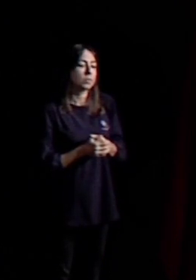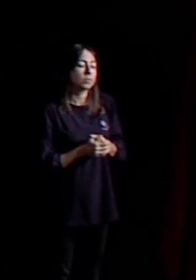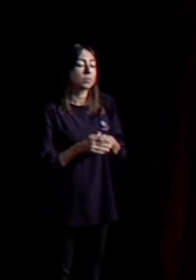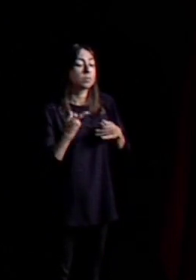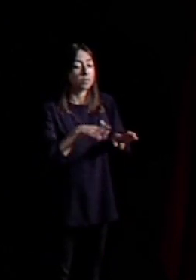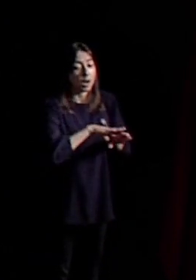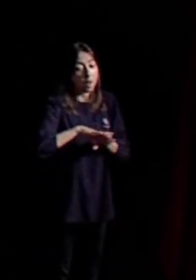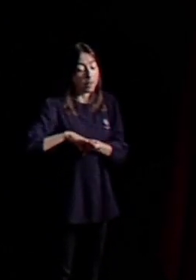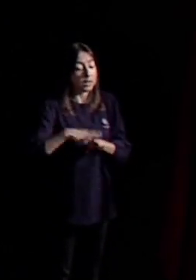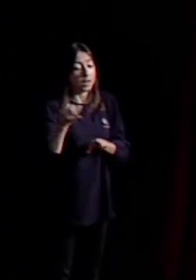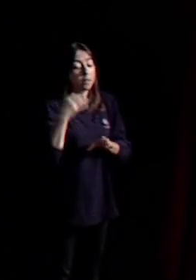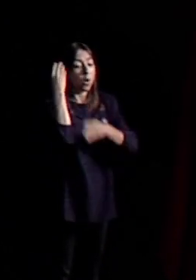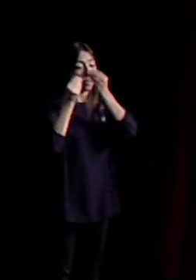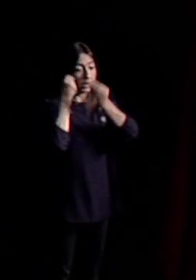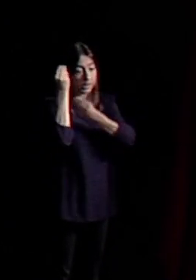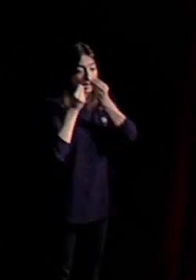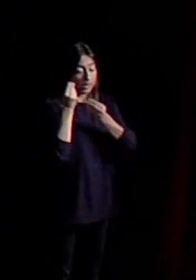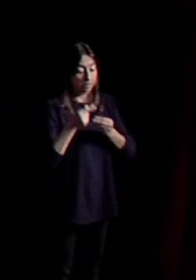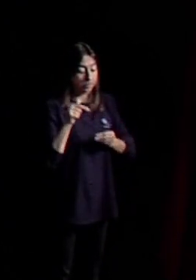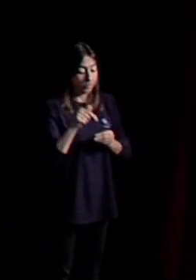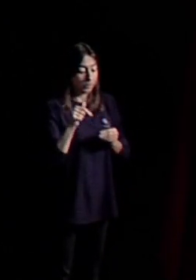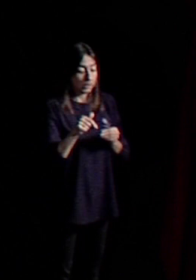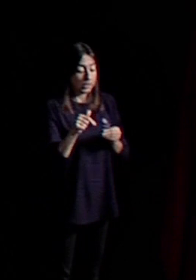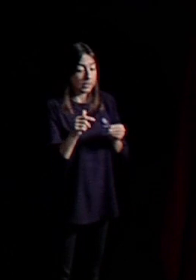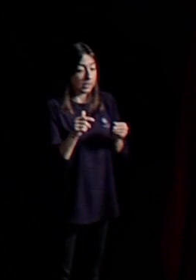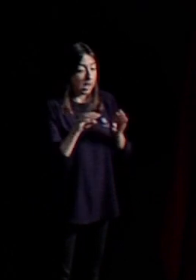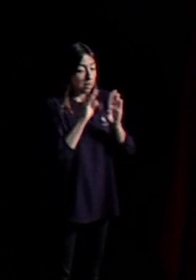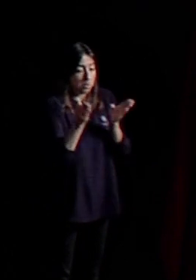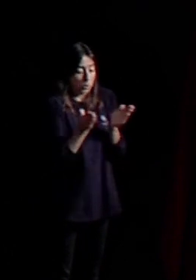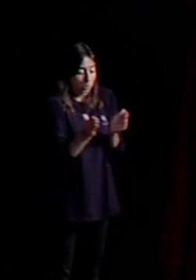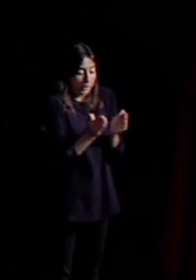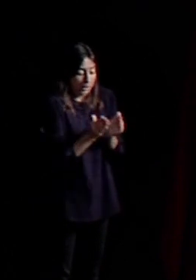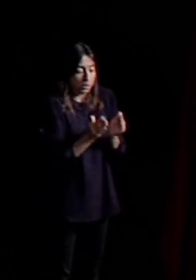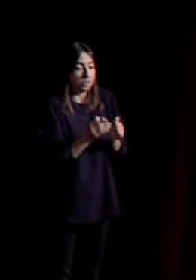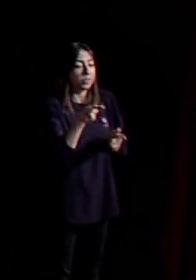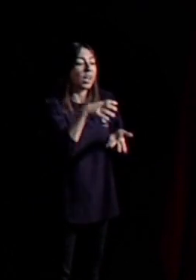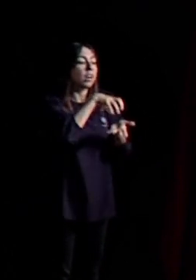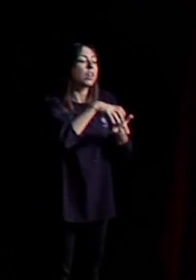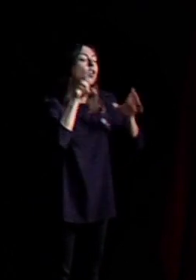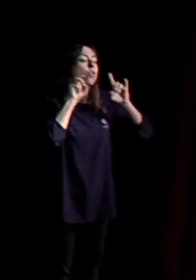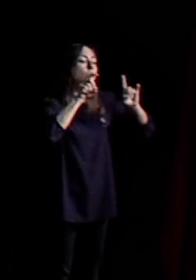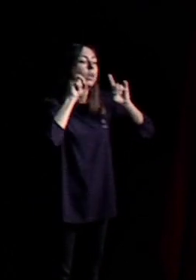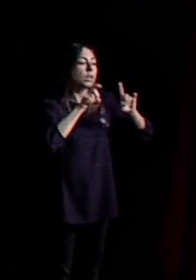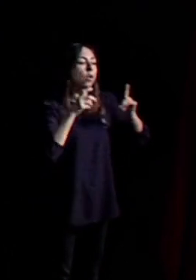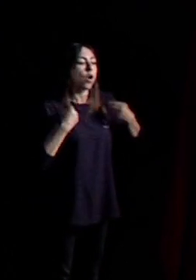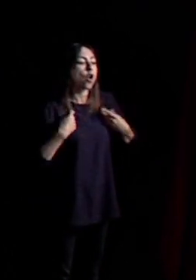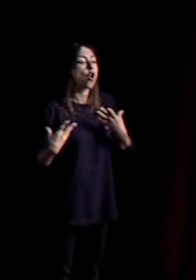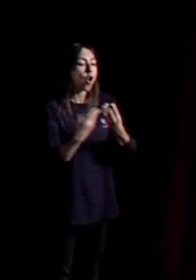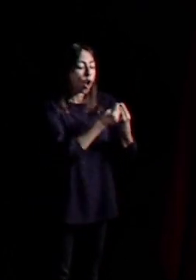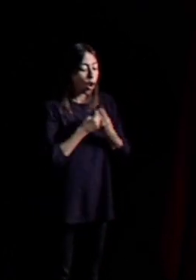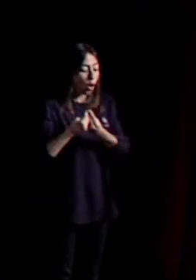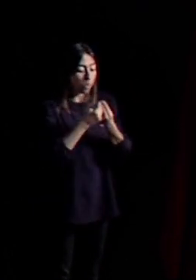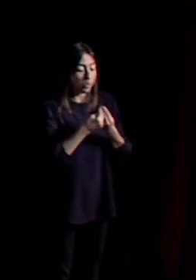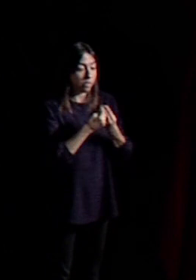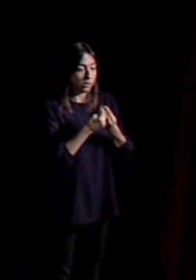Por otra parte, hay que pensar que en ese microcosmos, que es el centro educativo, donde conviven gran parte del